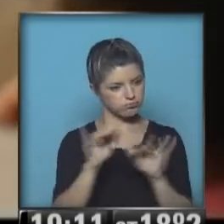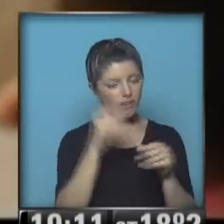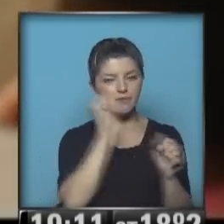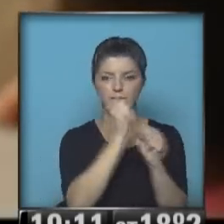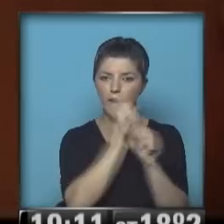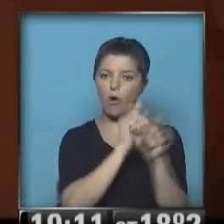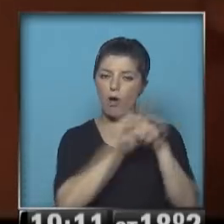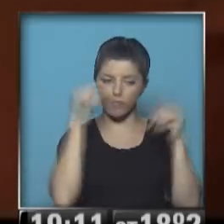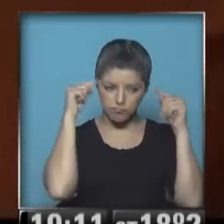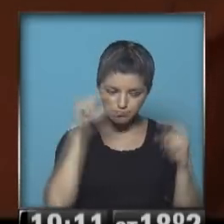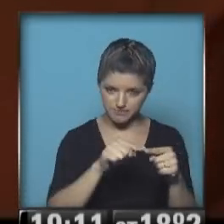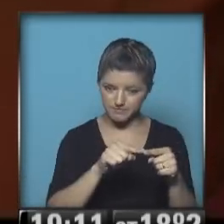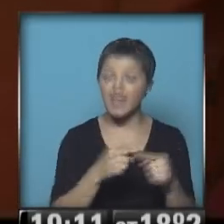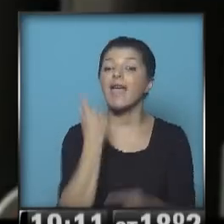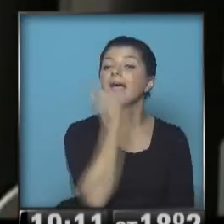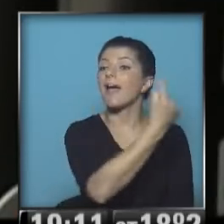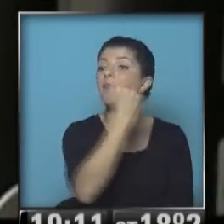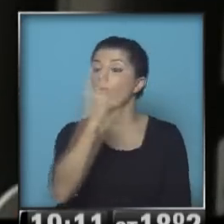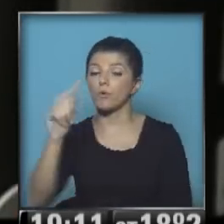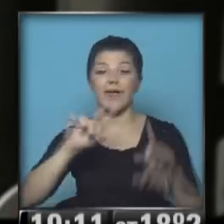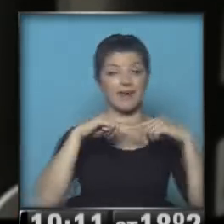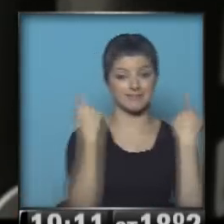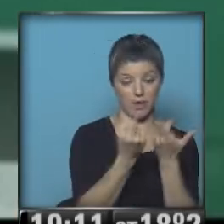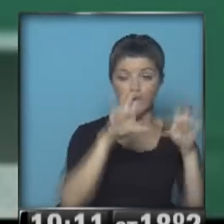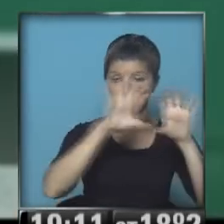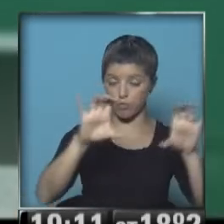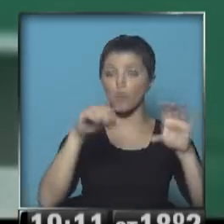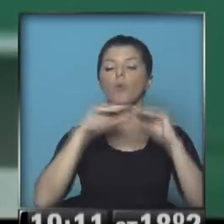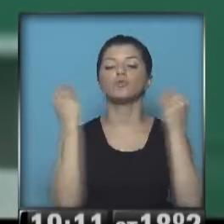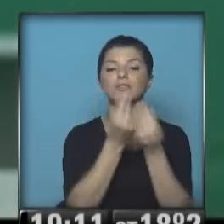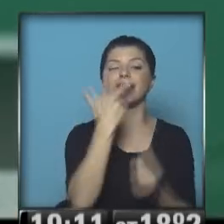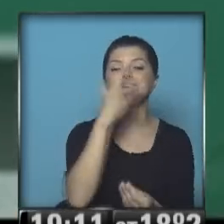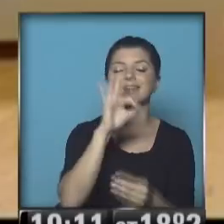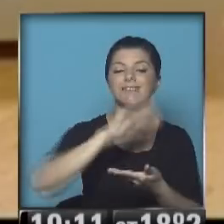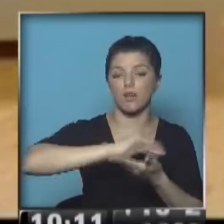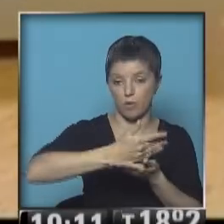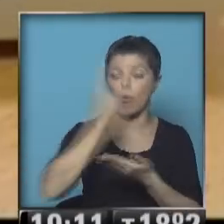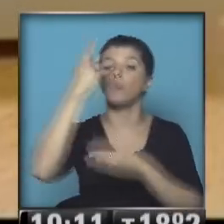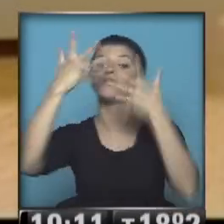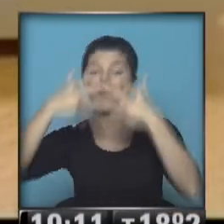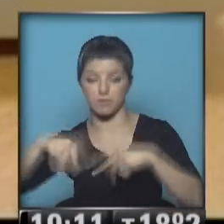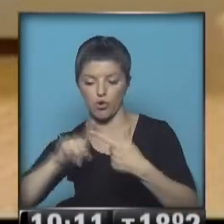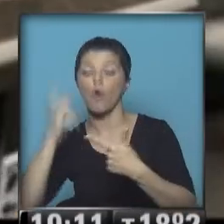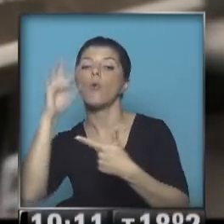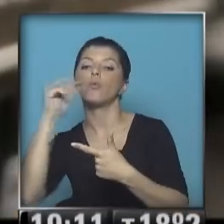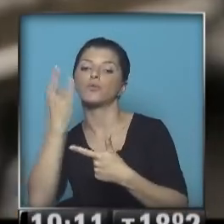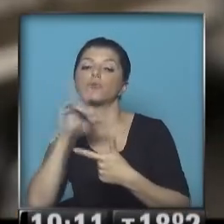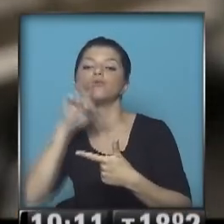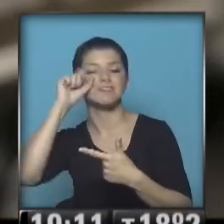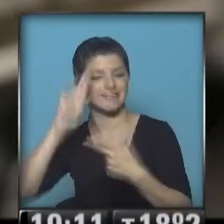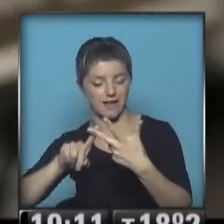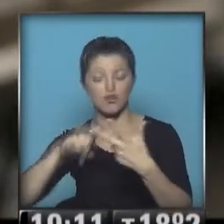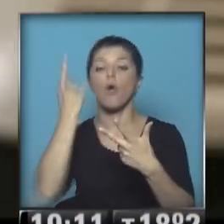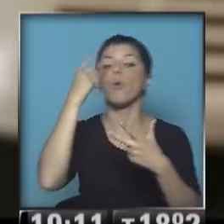específicas. Cada aula digital móvil contiene 30 netbooks, un servidor pedagógico, un router inalámbrico, una